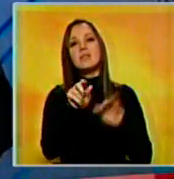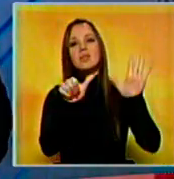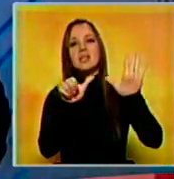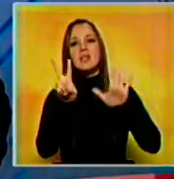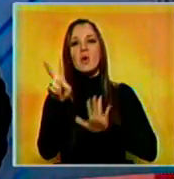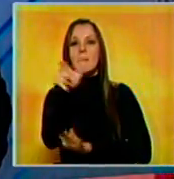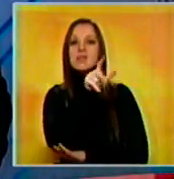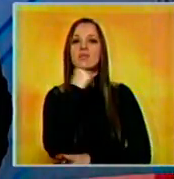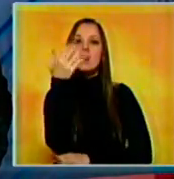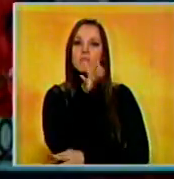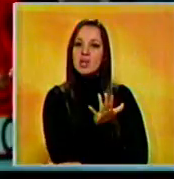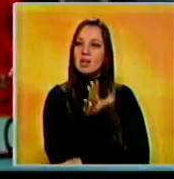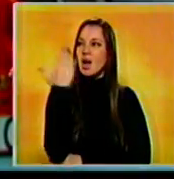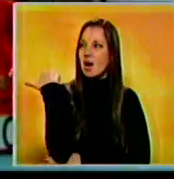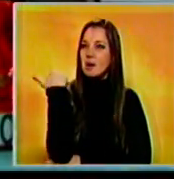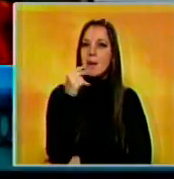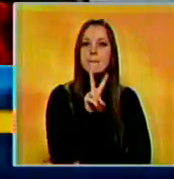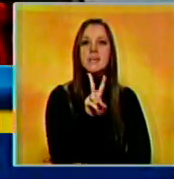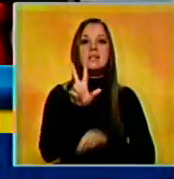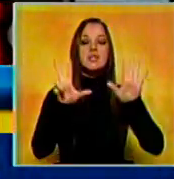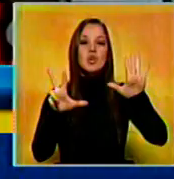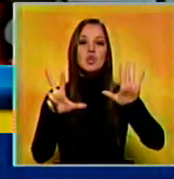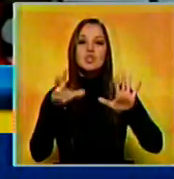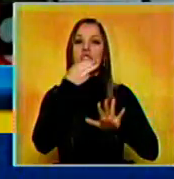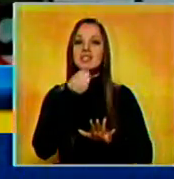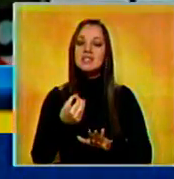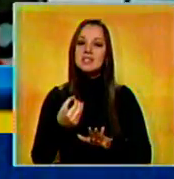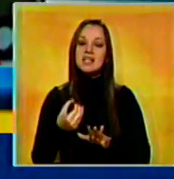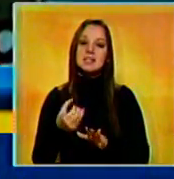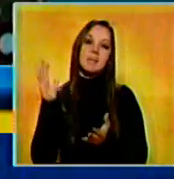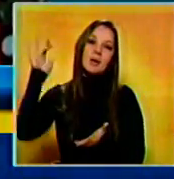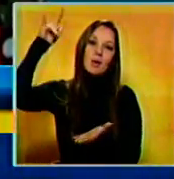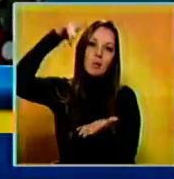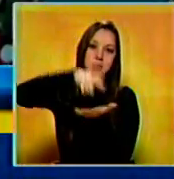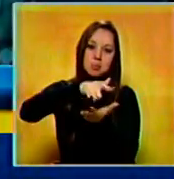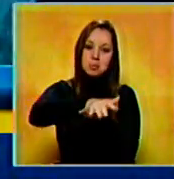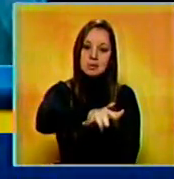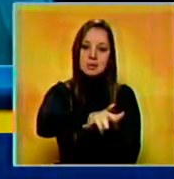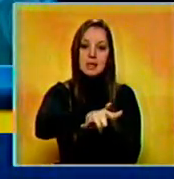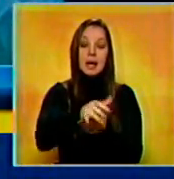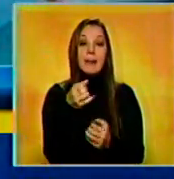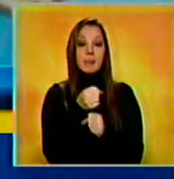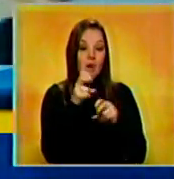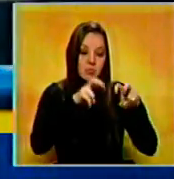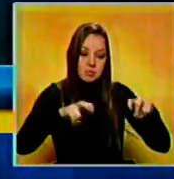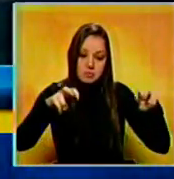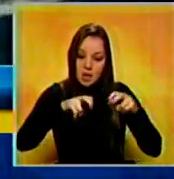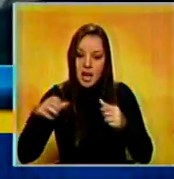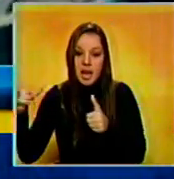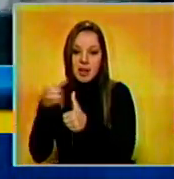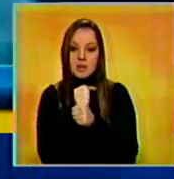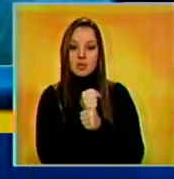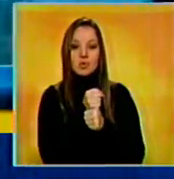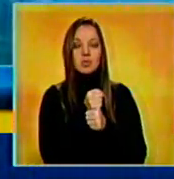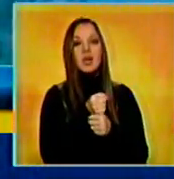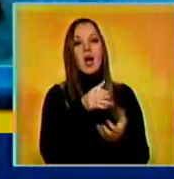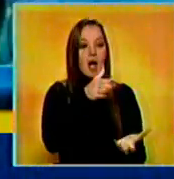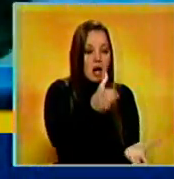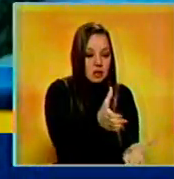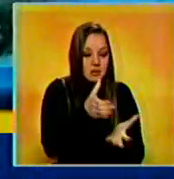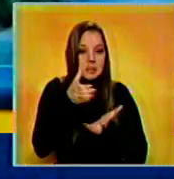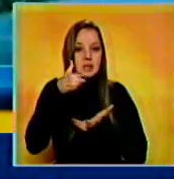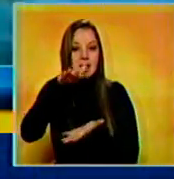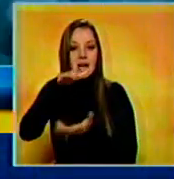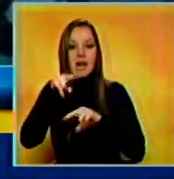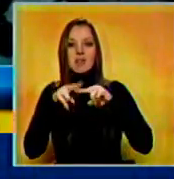28 de diciembre las autoridades esperan que las cajas negras del avión que cubría la ruta entre Indonesia y Singapur permitan